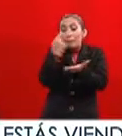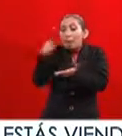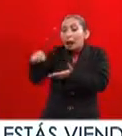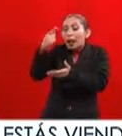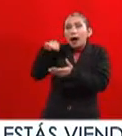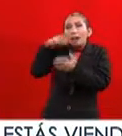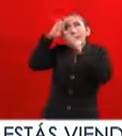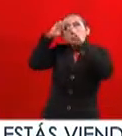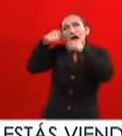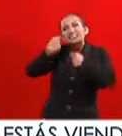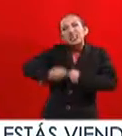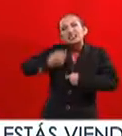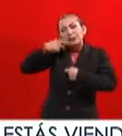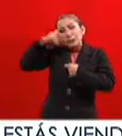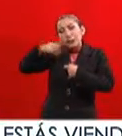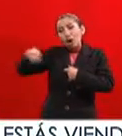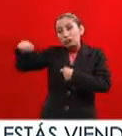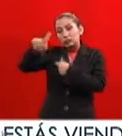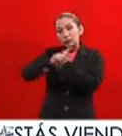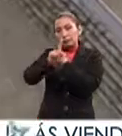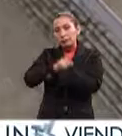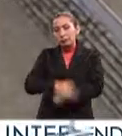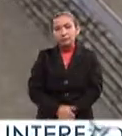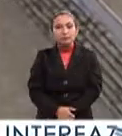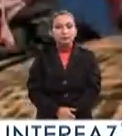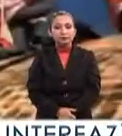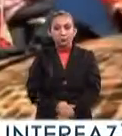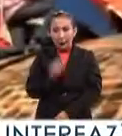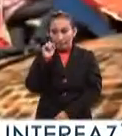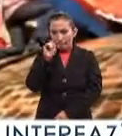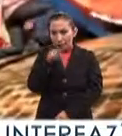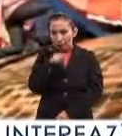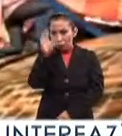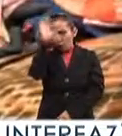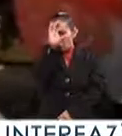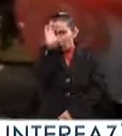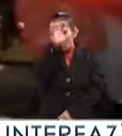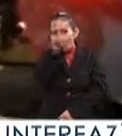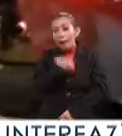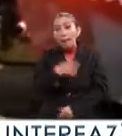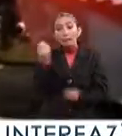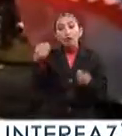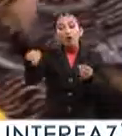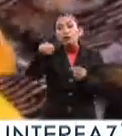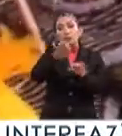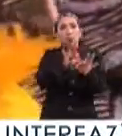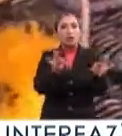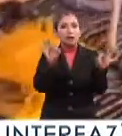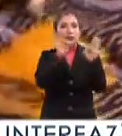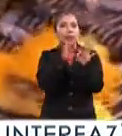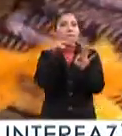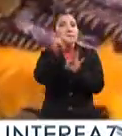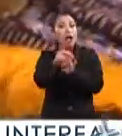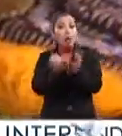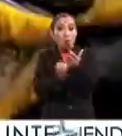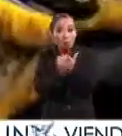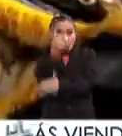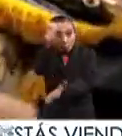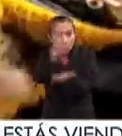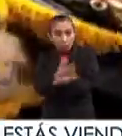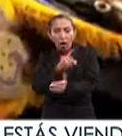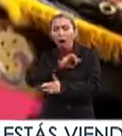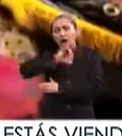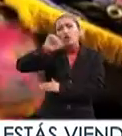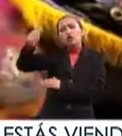de repensarnos como mexicanos frente a estos problemas, ¿no? En este sentido, la cultura es para muchos importante, pero no decisiva.